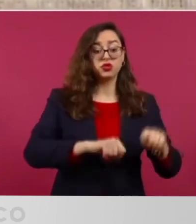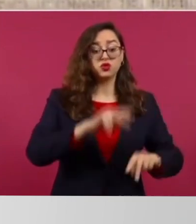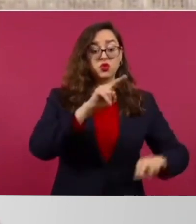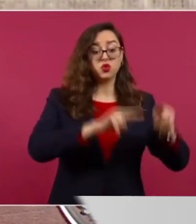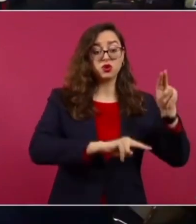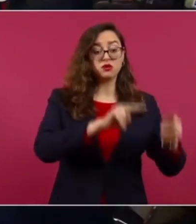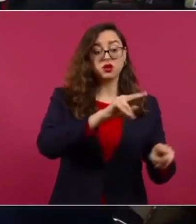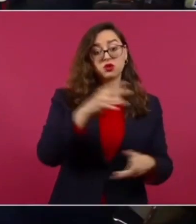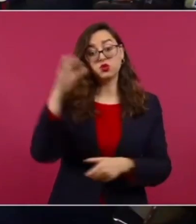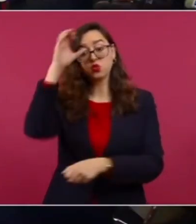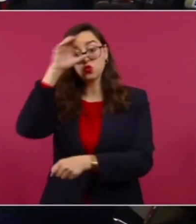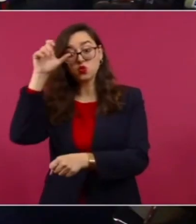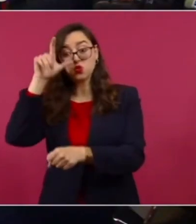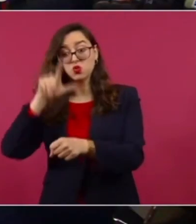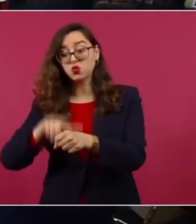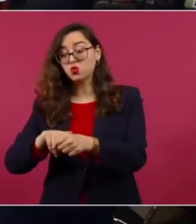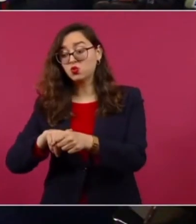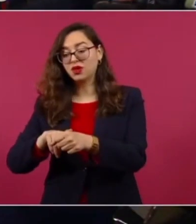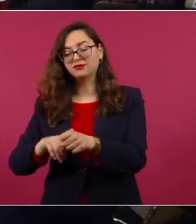Hay